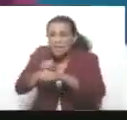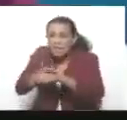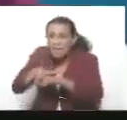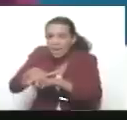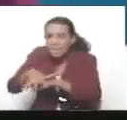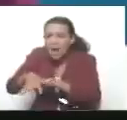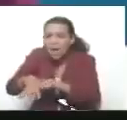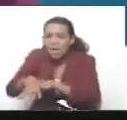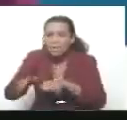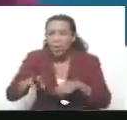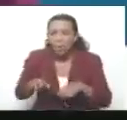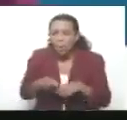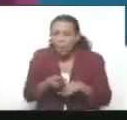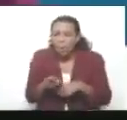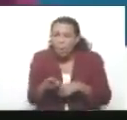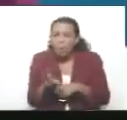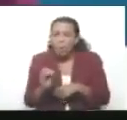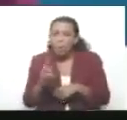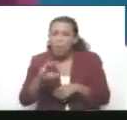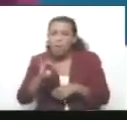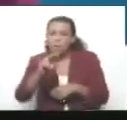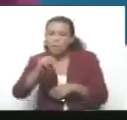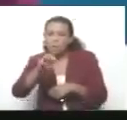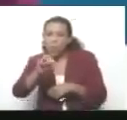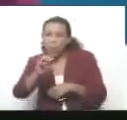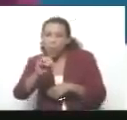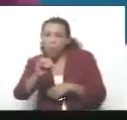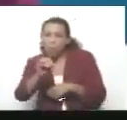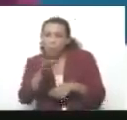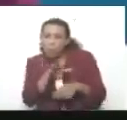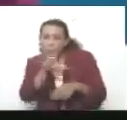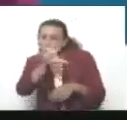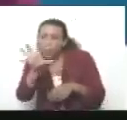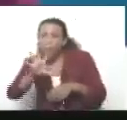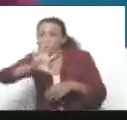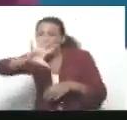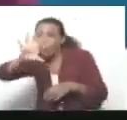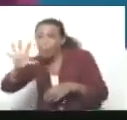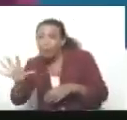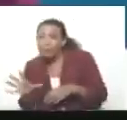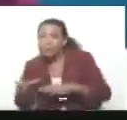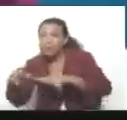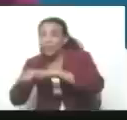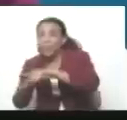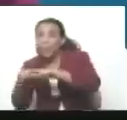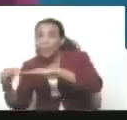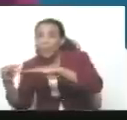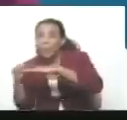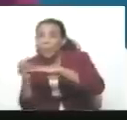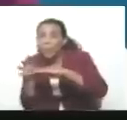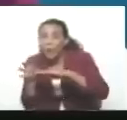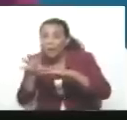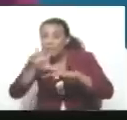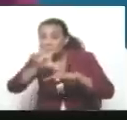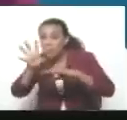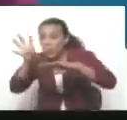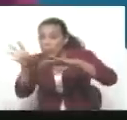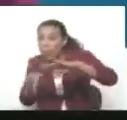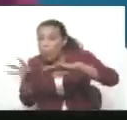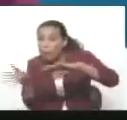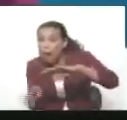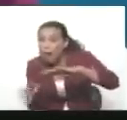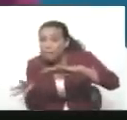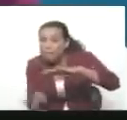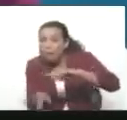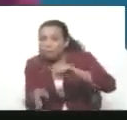está la salida del Orinoco y aquí está todo el territorio de la guayana toda la guayana